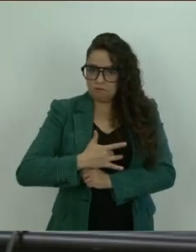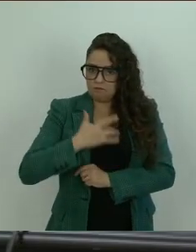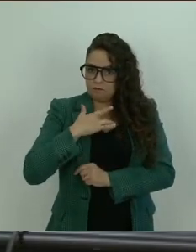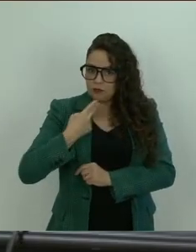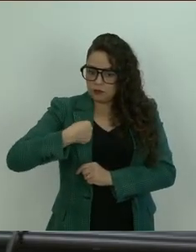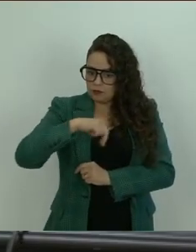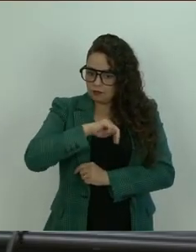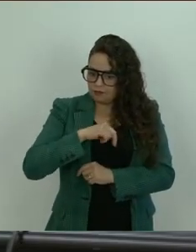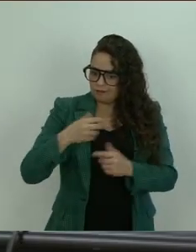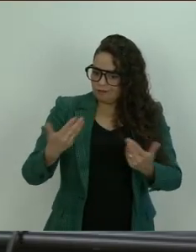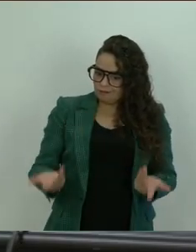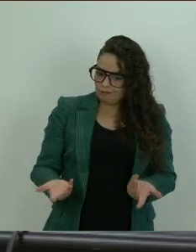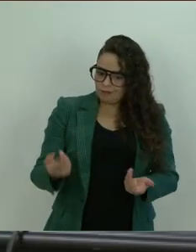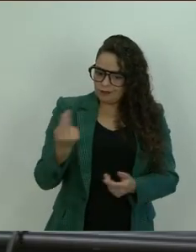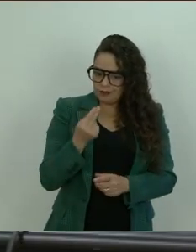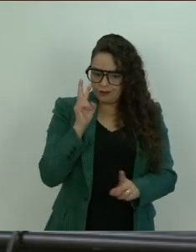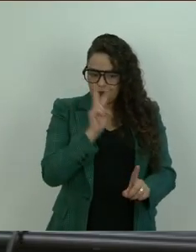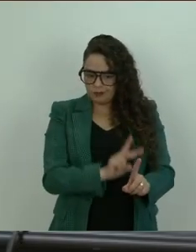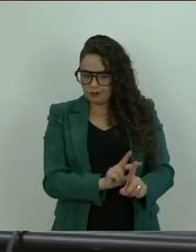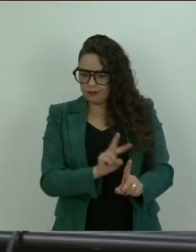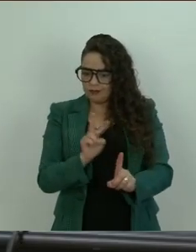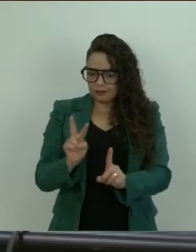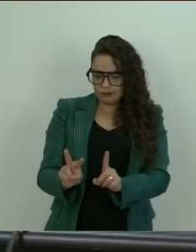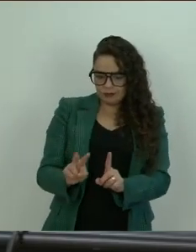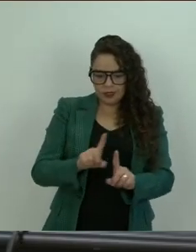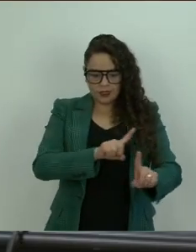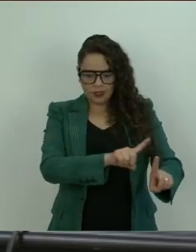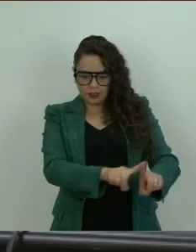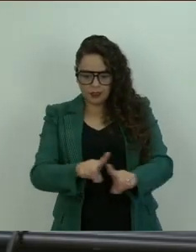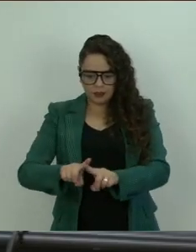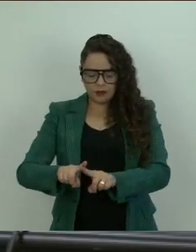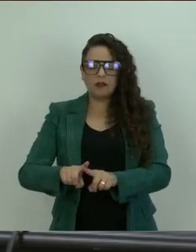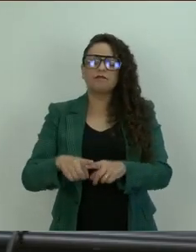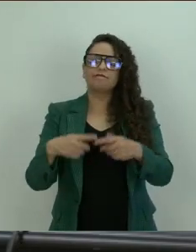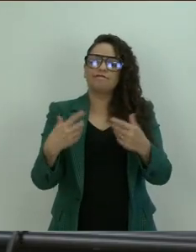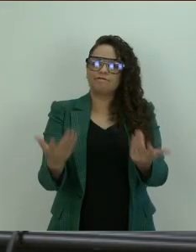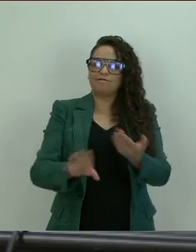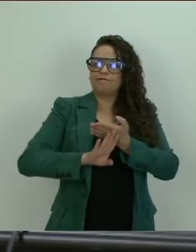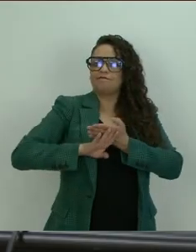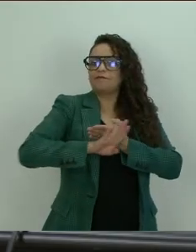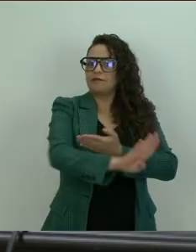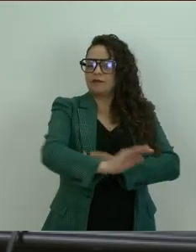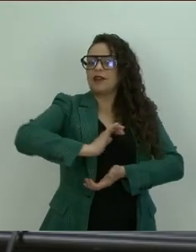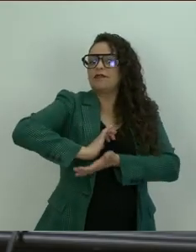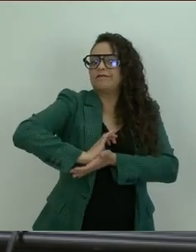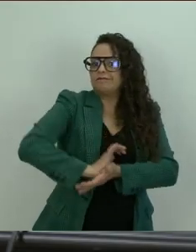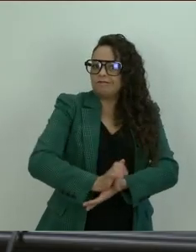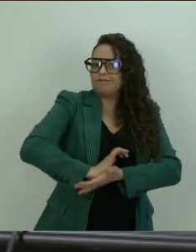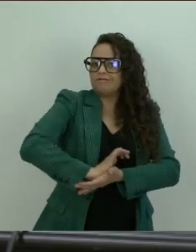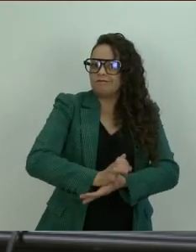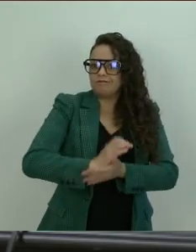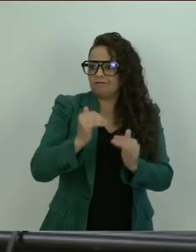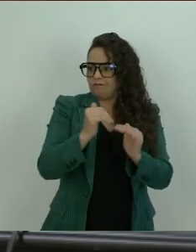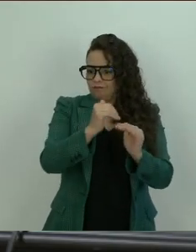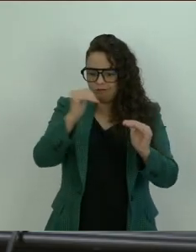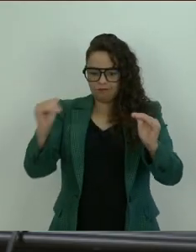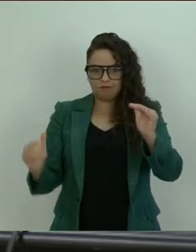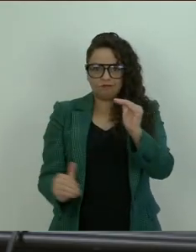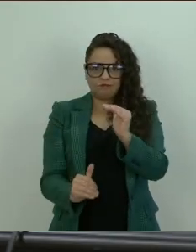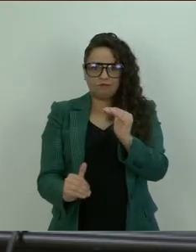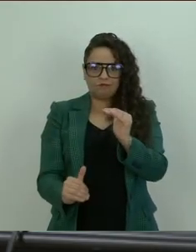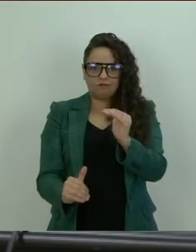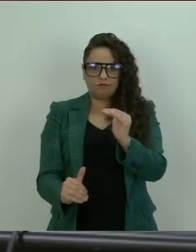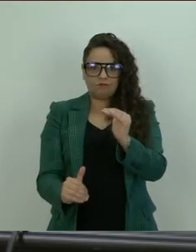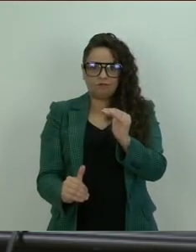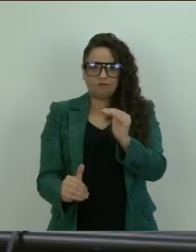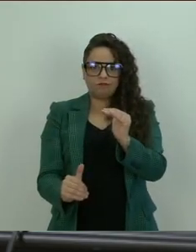enfoques diferenciados para poder combatir la discriminación interseccional y la desigualdad estructural